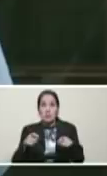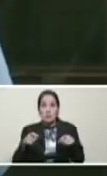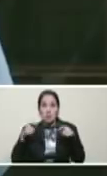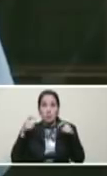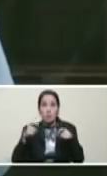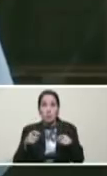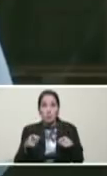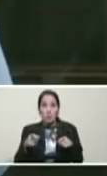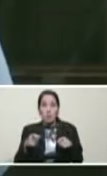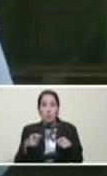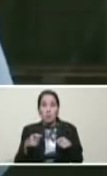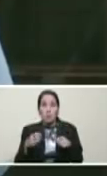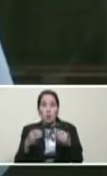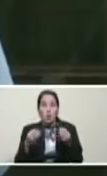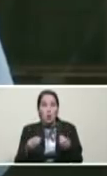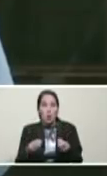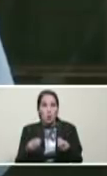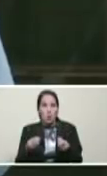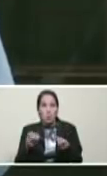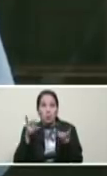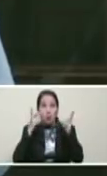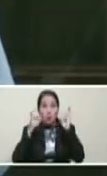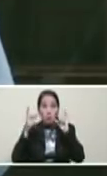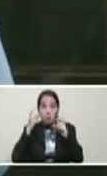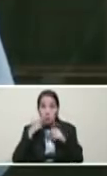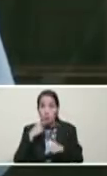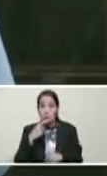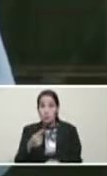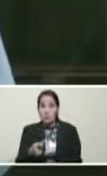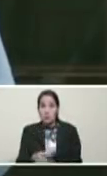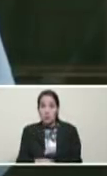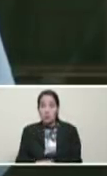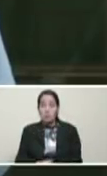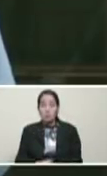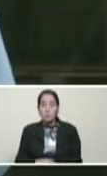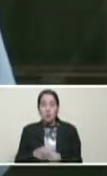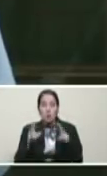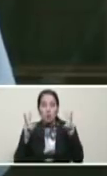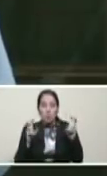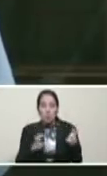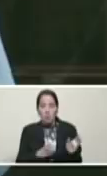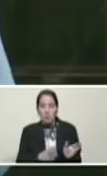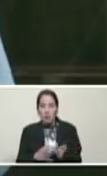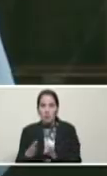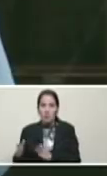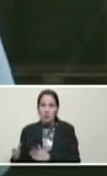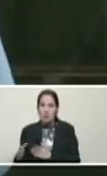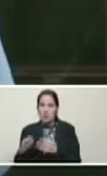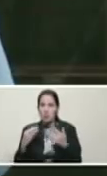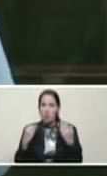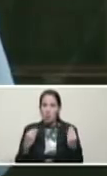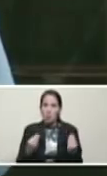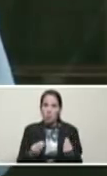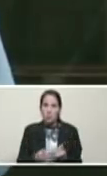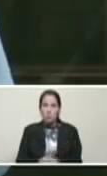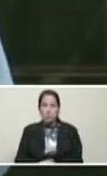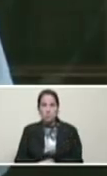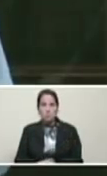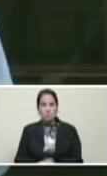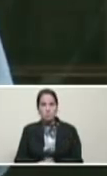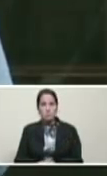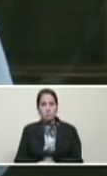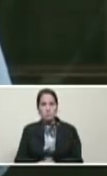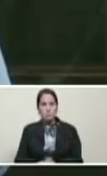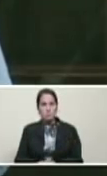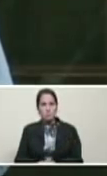oído lo que estoy diciendo la nueva planificación sólo las nuevas circunstancias la nueva situación la nueva